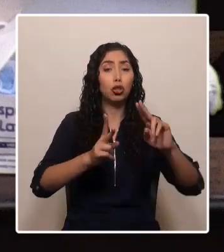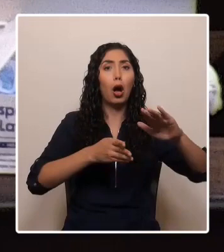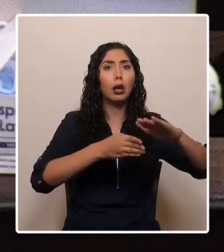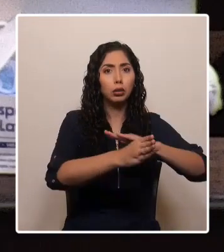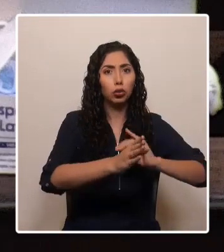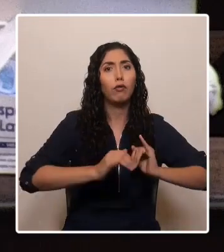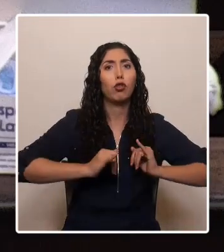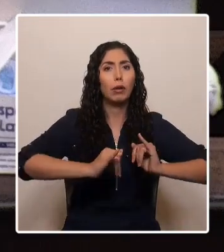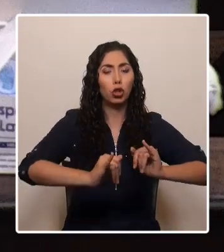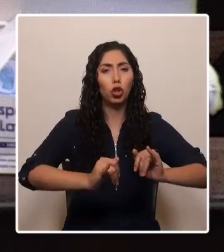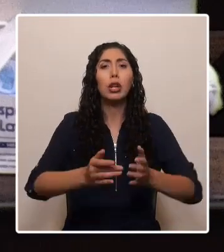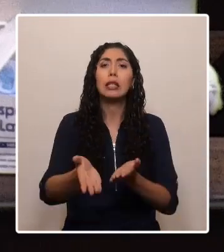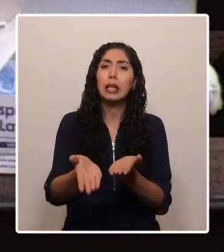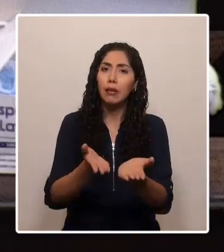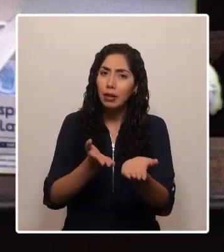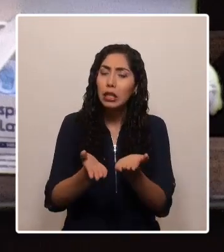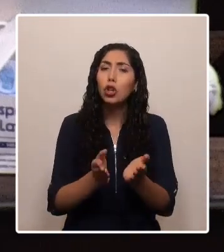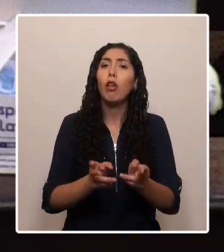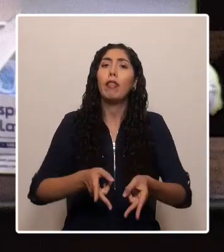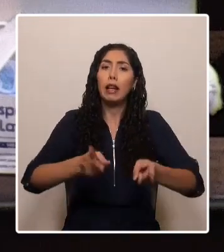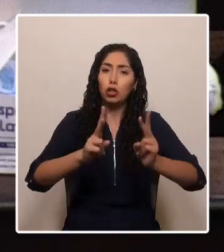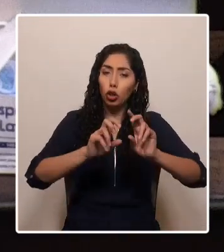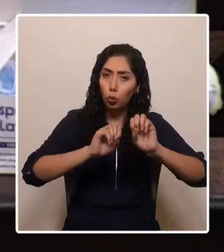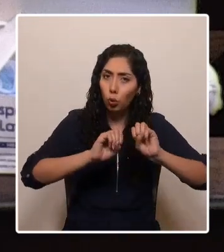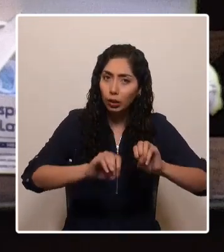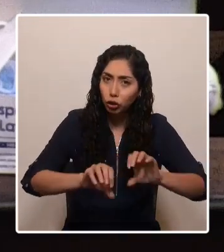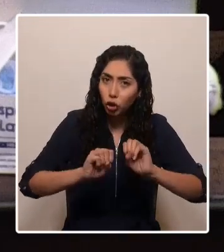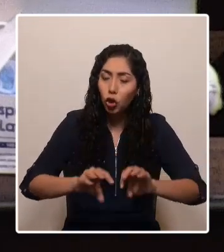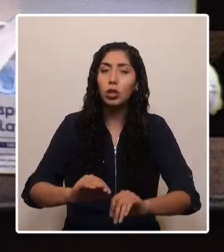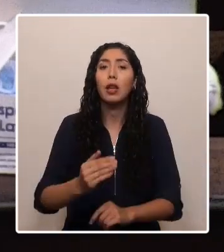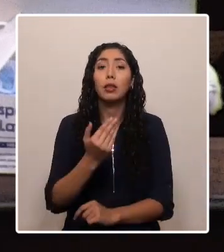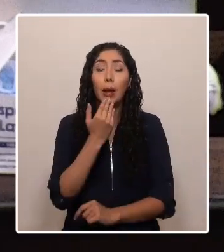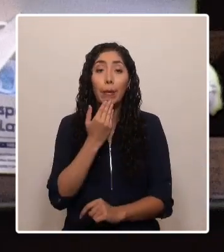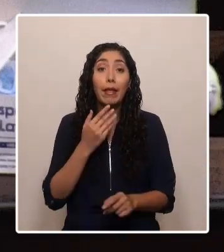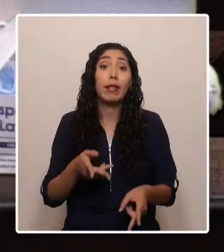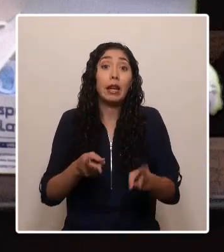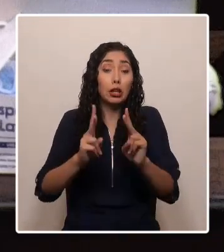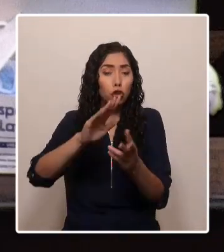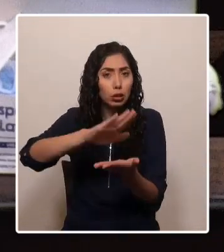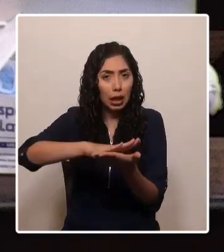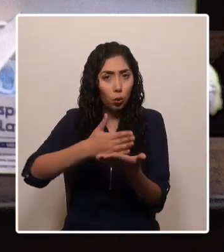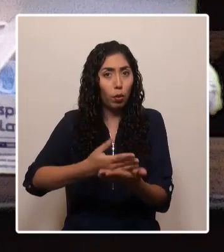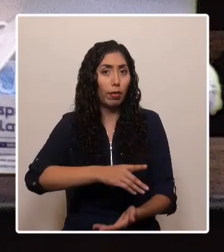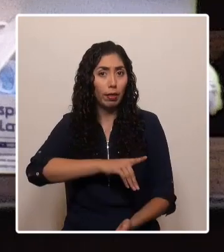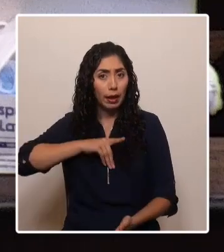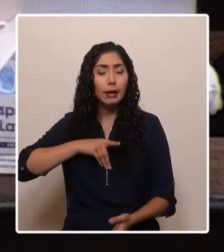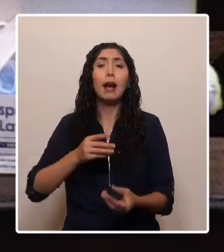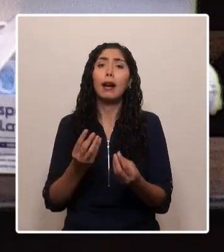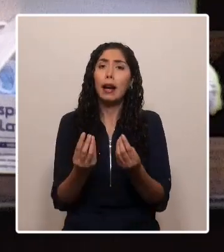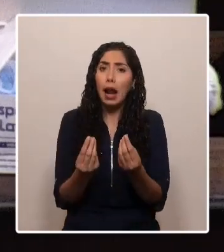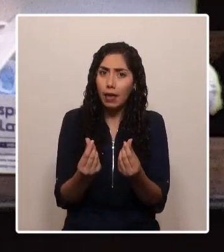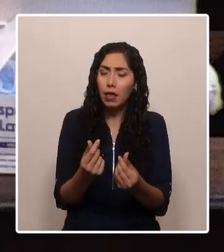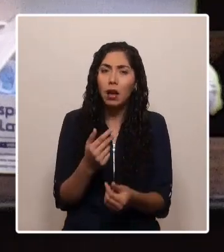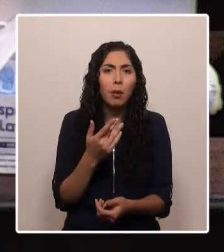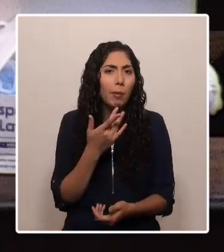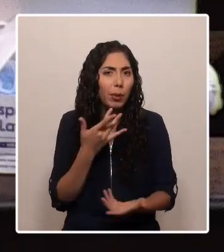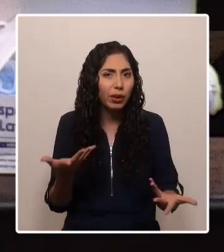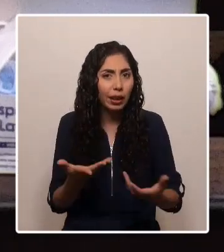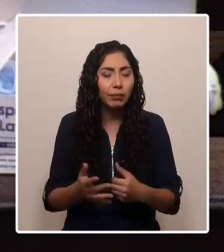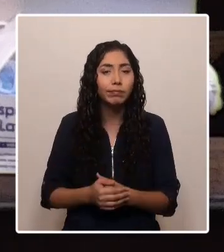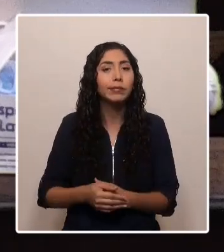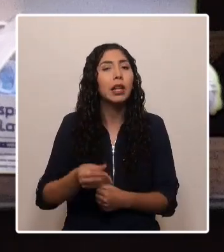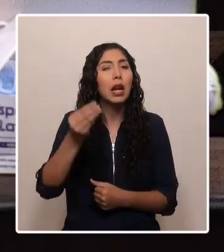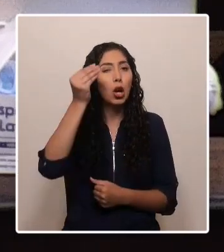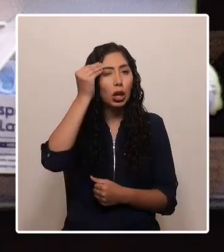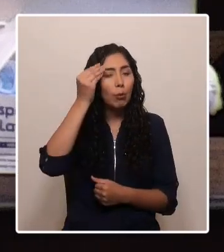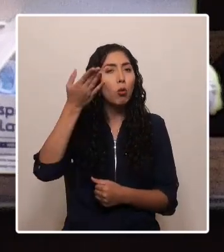a los servicios, el derecho de educación, incluso respecto del derecho a una salud digna y de calidad. ¿Por qué? Recordemos la clara y